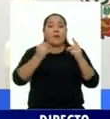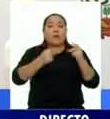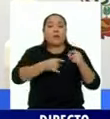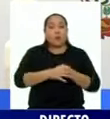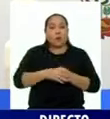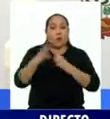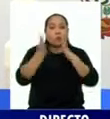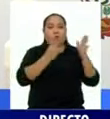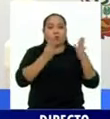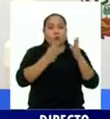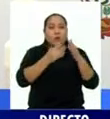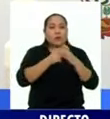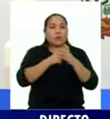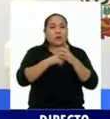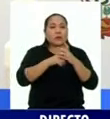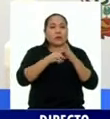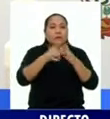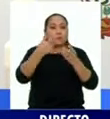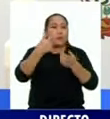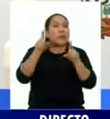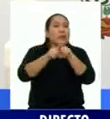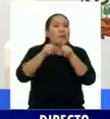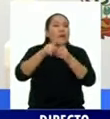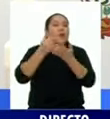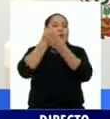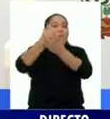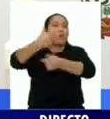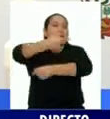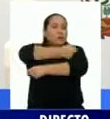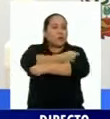las vacunas. Y